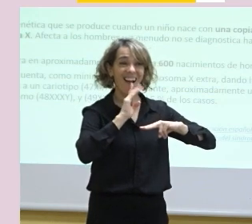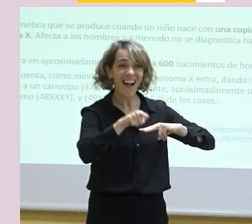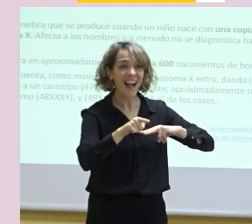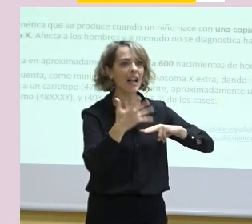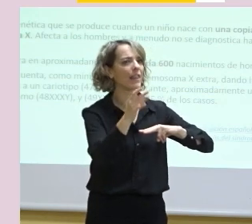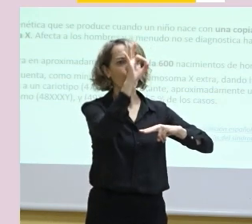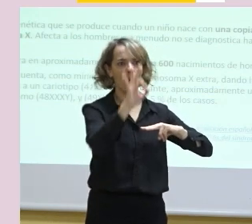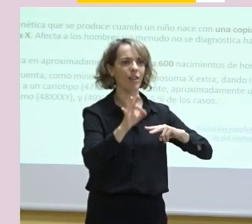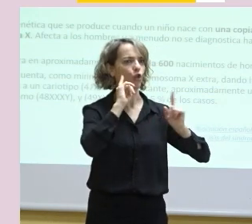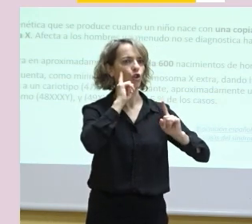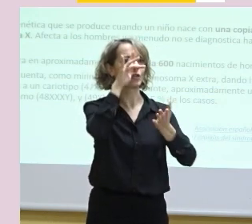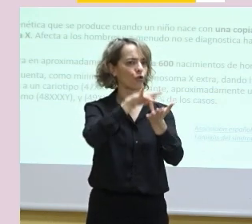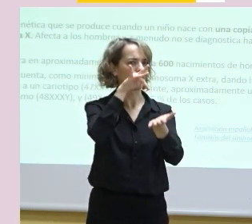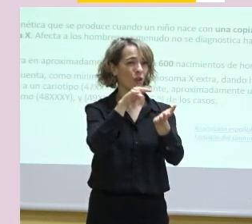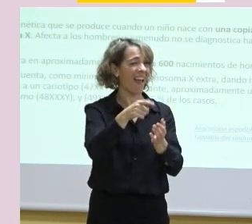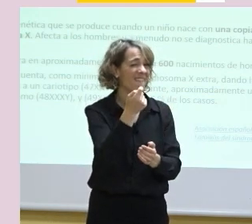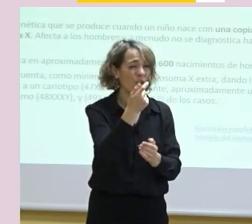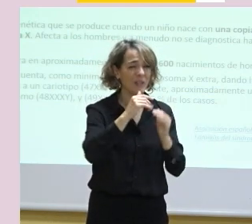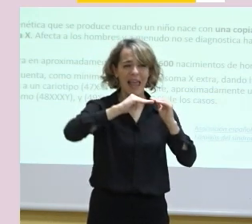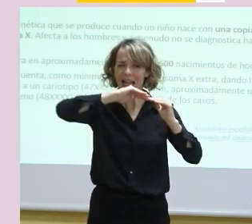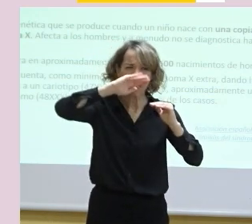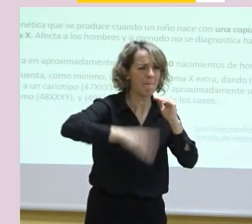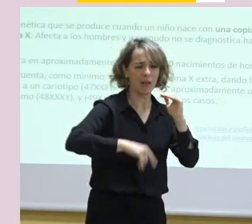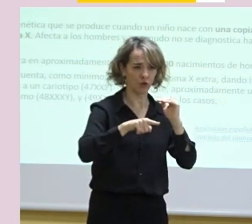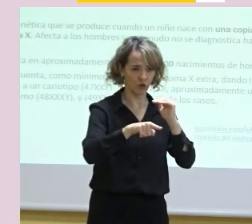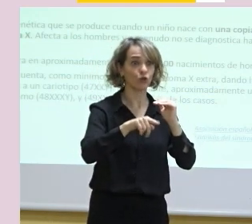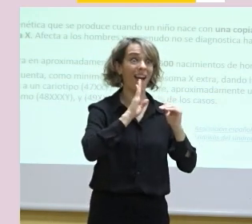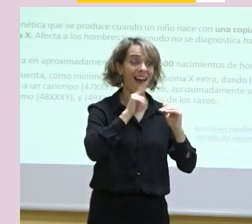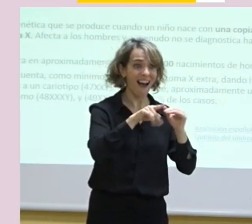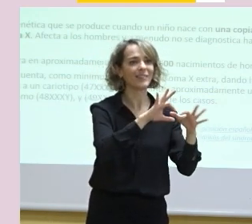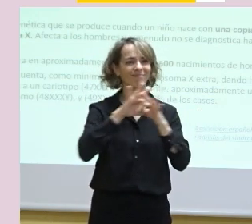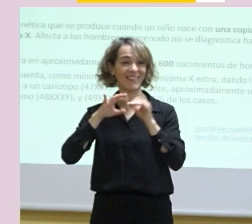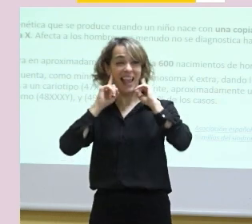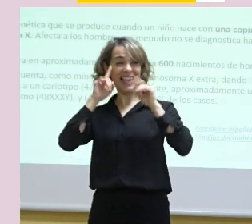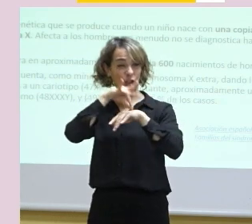casos, es el menos frecuente y es el que vamos a ver posteriormente en el caso clínico.